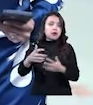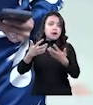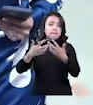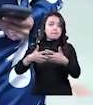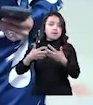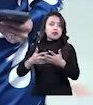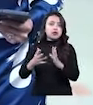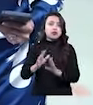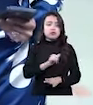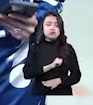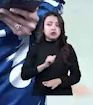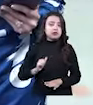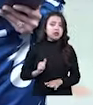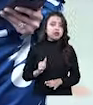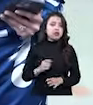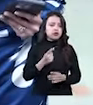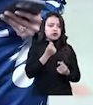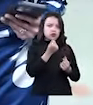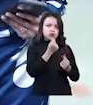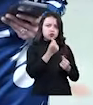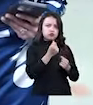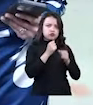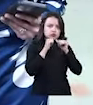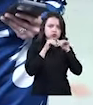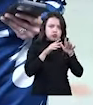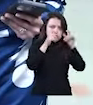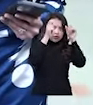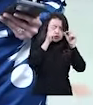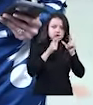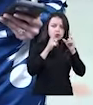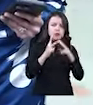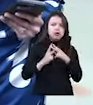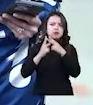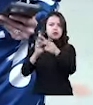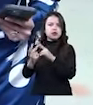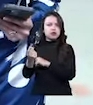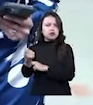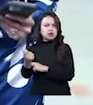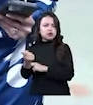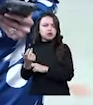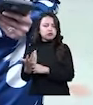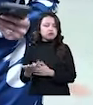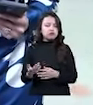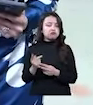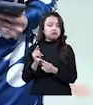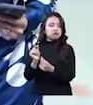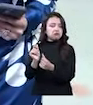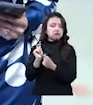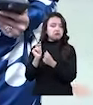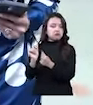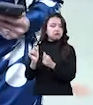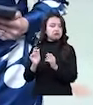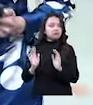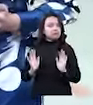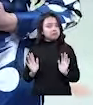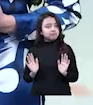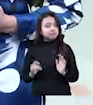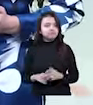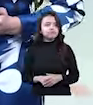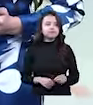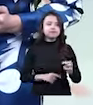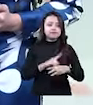farmacéutica privada. Utilizó los recursos públicos de los colombianos para prestarle y financiar a una empresa privada.